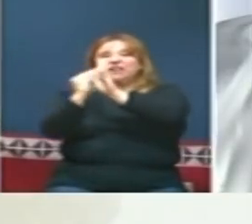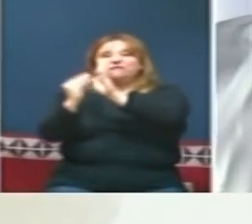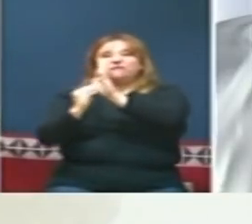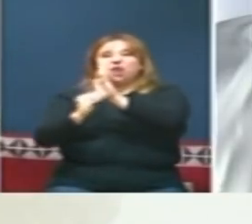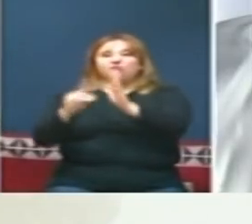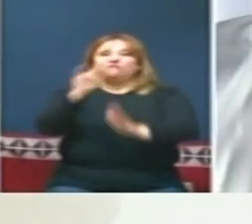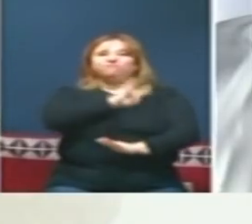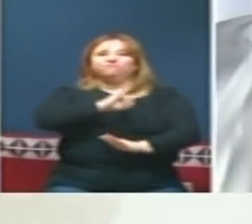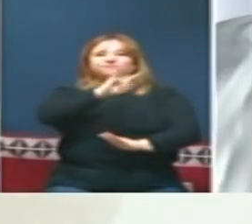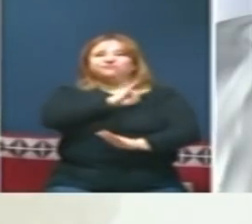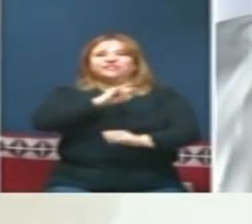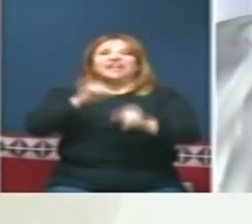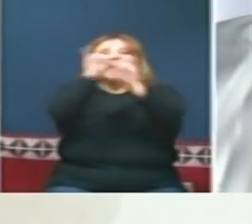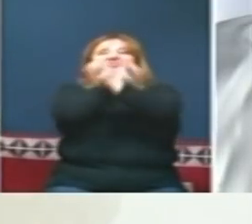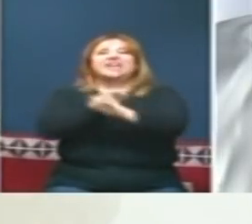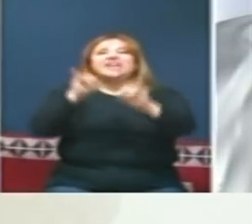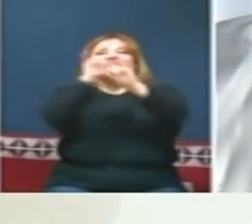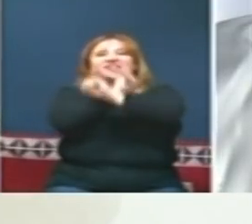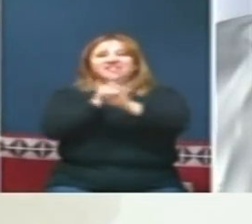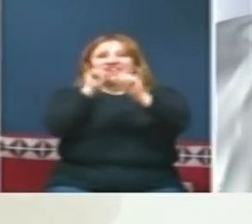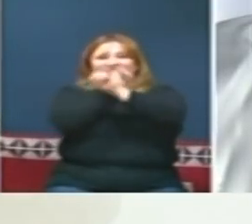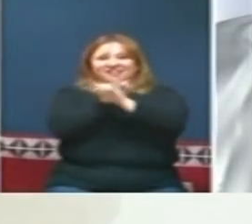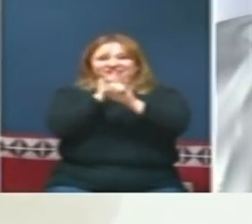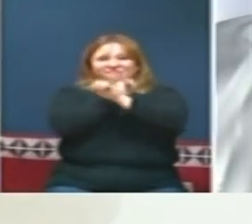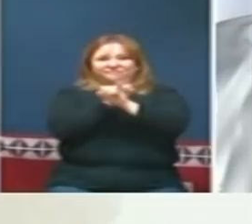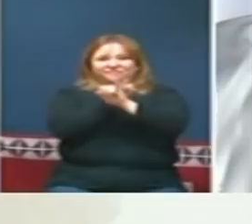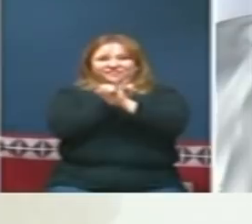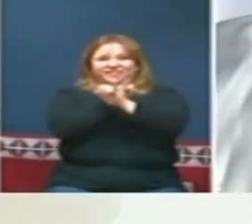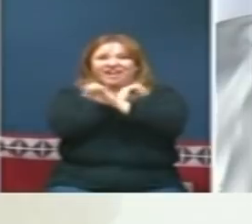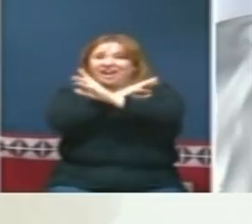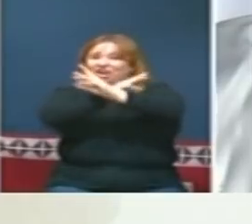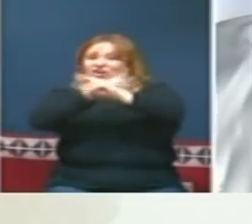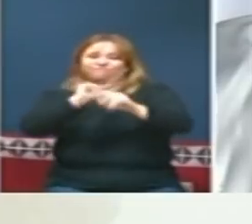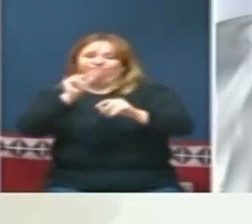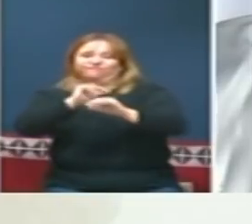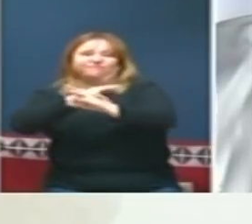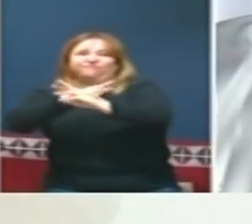de Ingeniería, que no habría llegado a terminar.